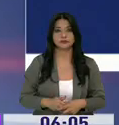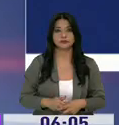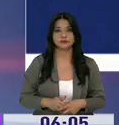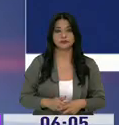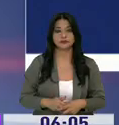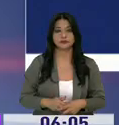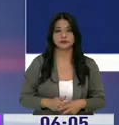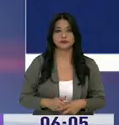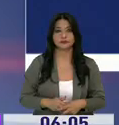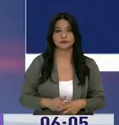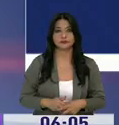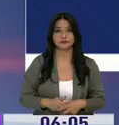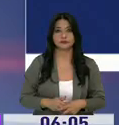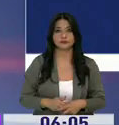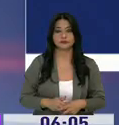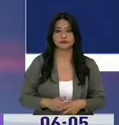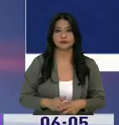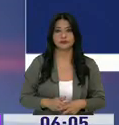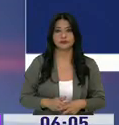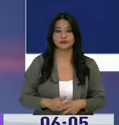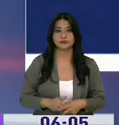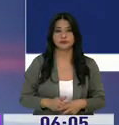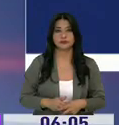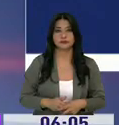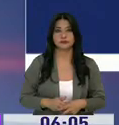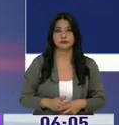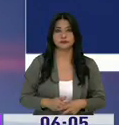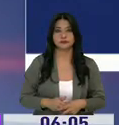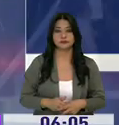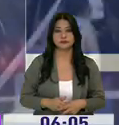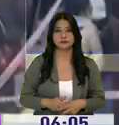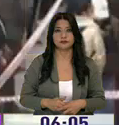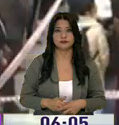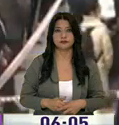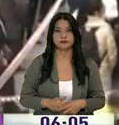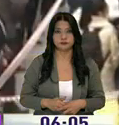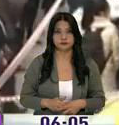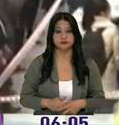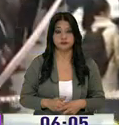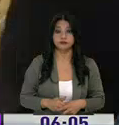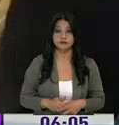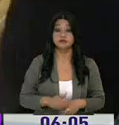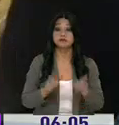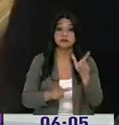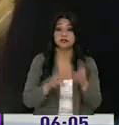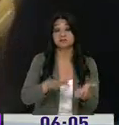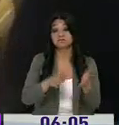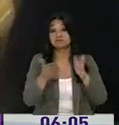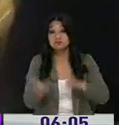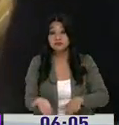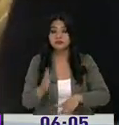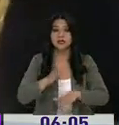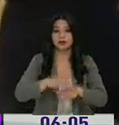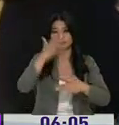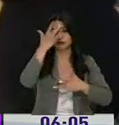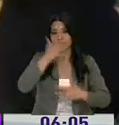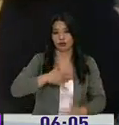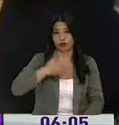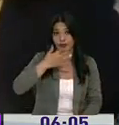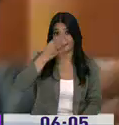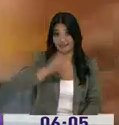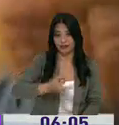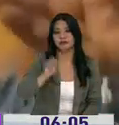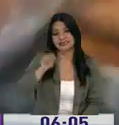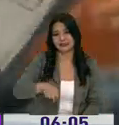críticos. En este índice entran las personas de más de 80 años. Y es que las tasas de mortalidad, aunque son bajas, pueden ser mayor en